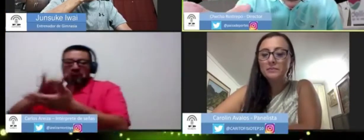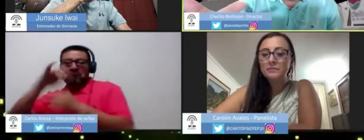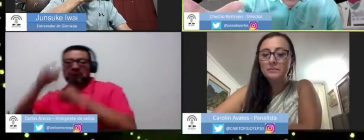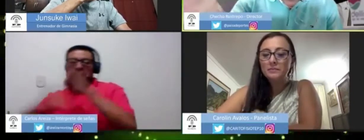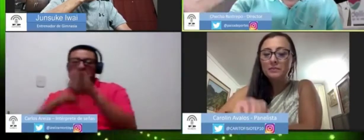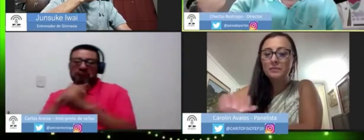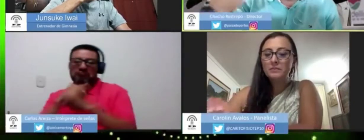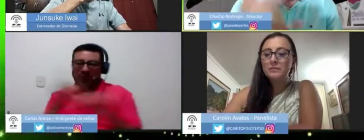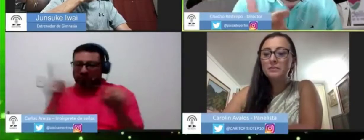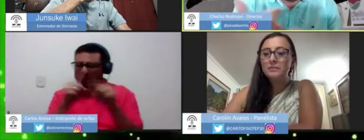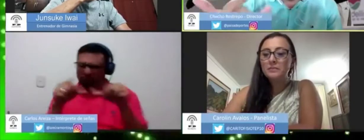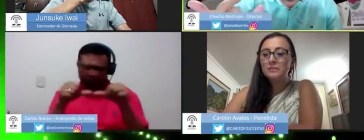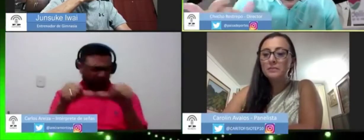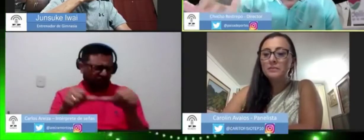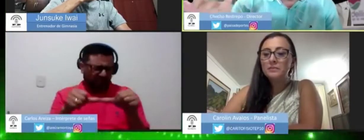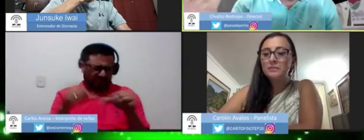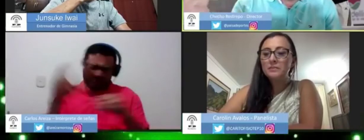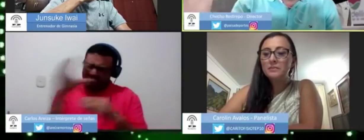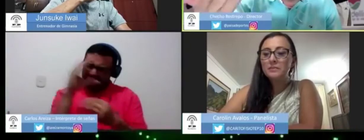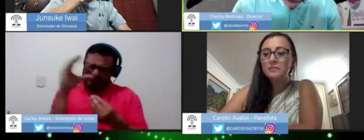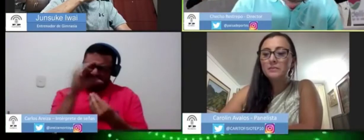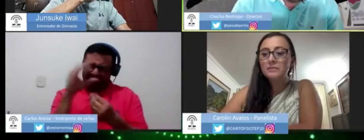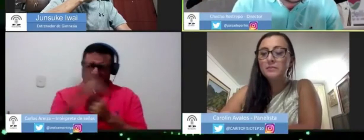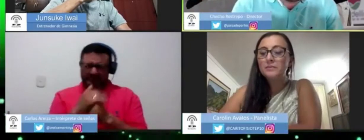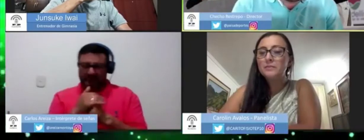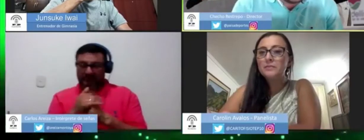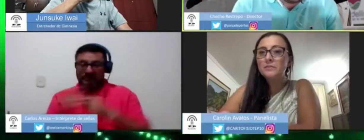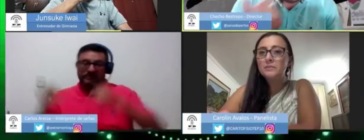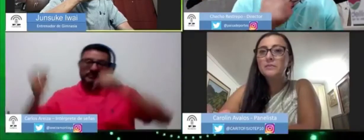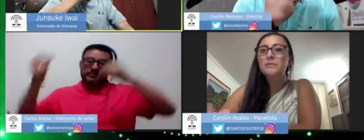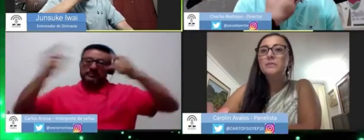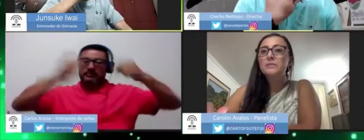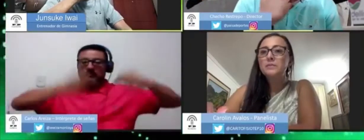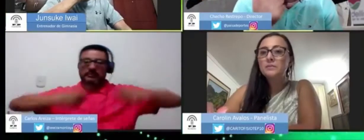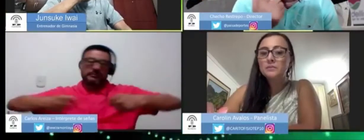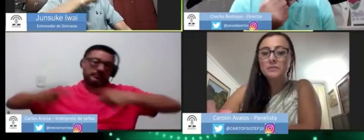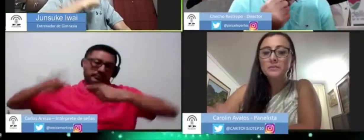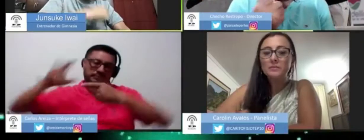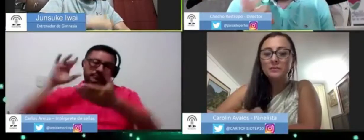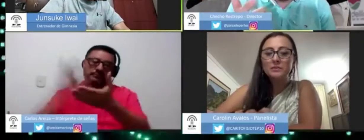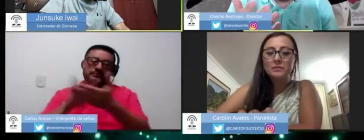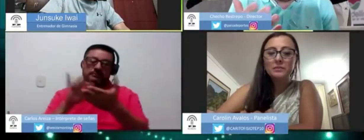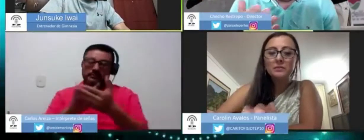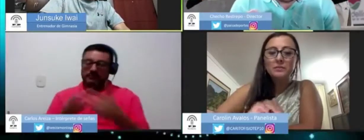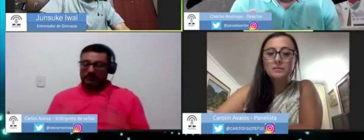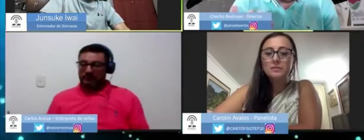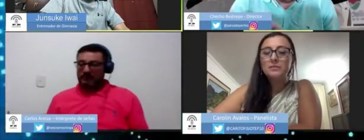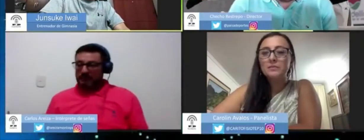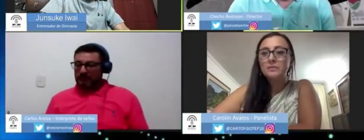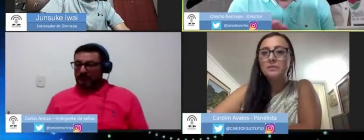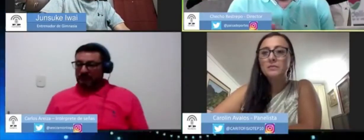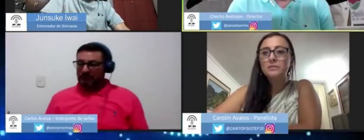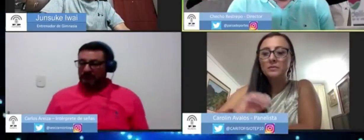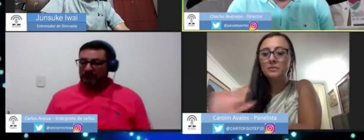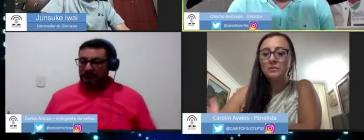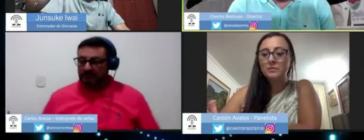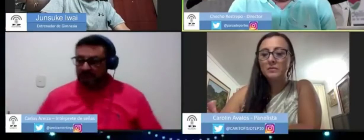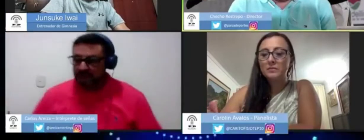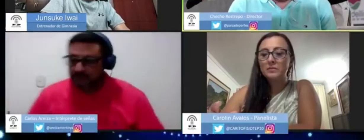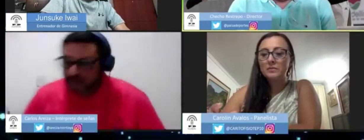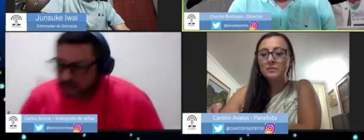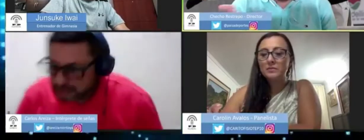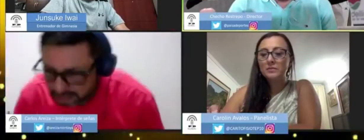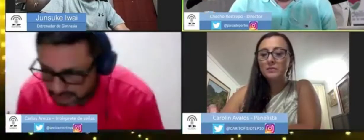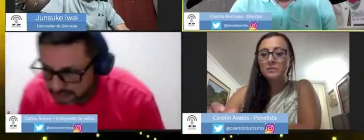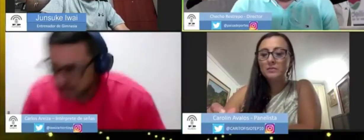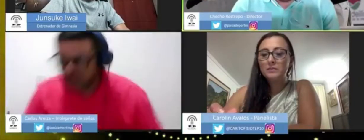país, a foguearse con los deportistas que normalmente se ven en los Olímpicos. Y él mencionaba el sacrificio